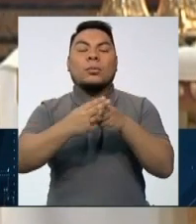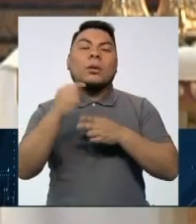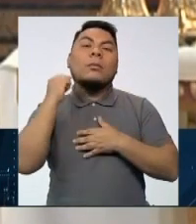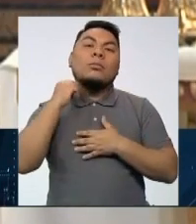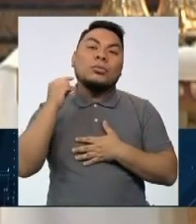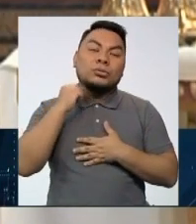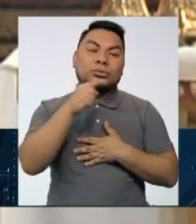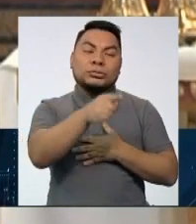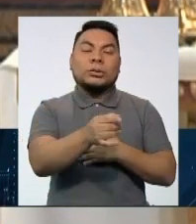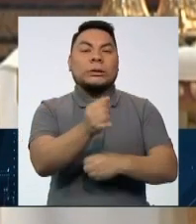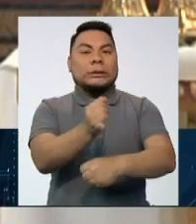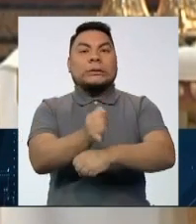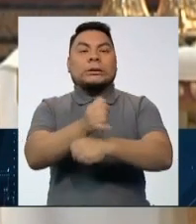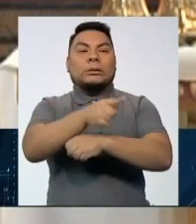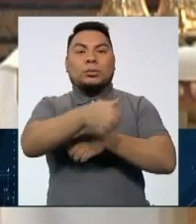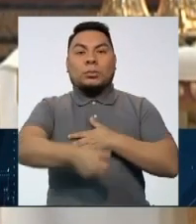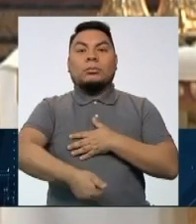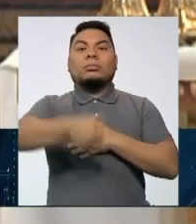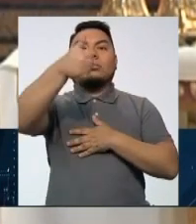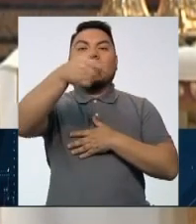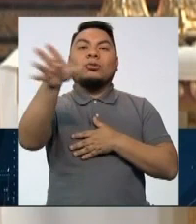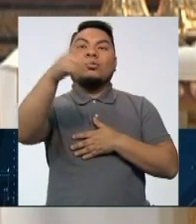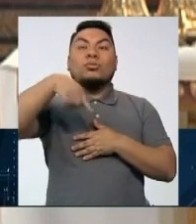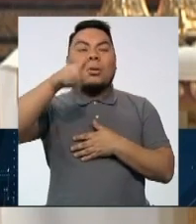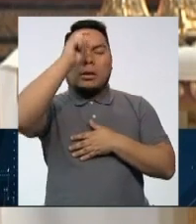excelencia, no te lo creas.